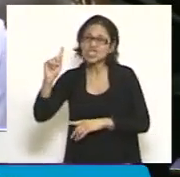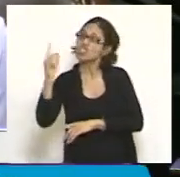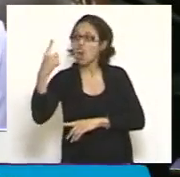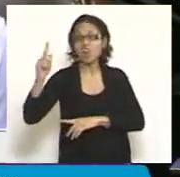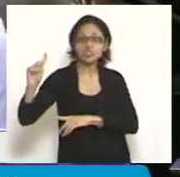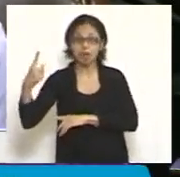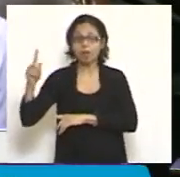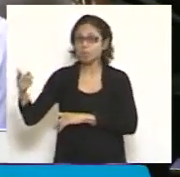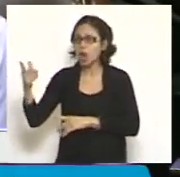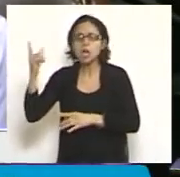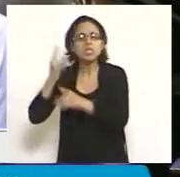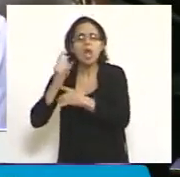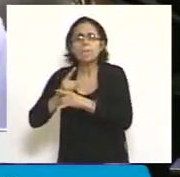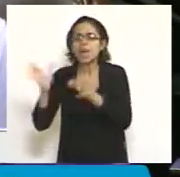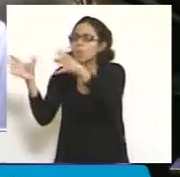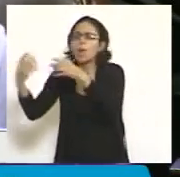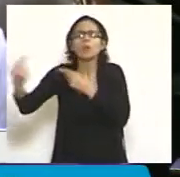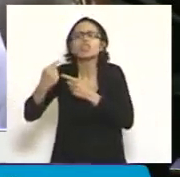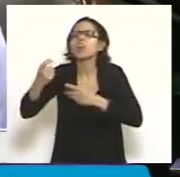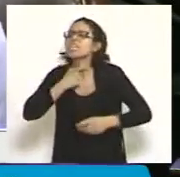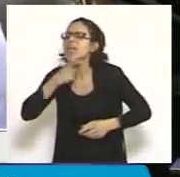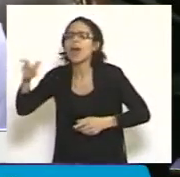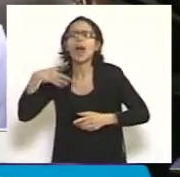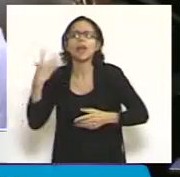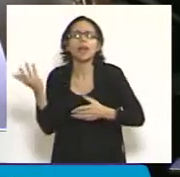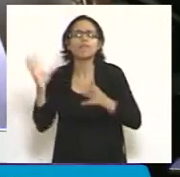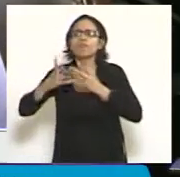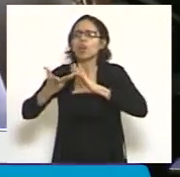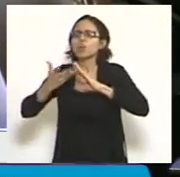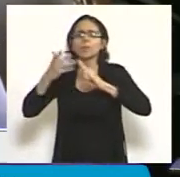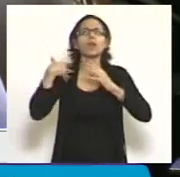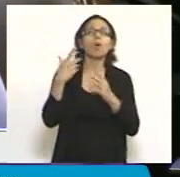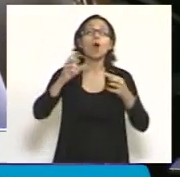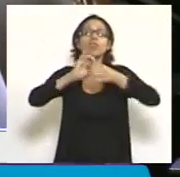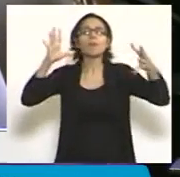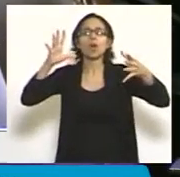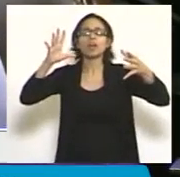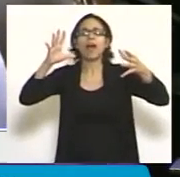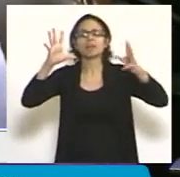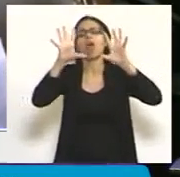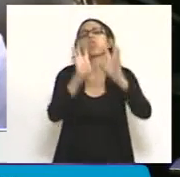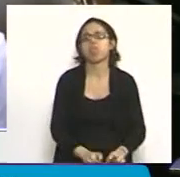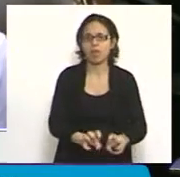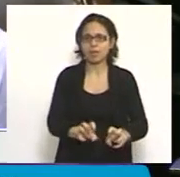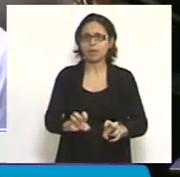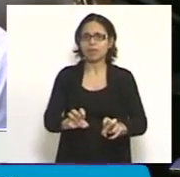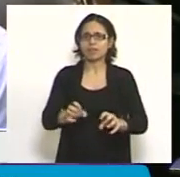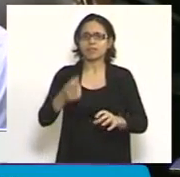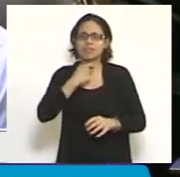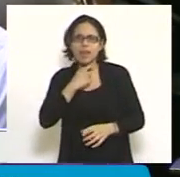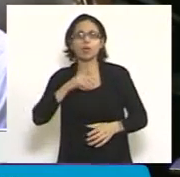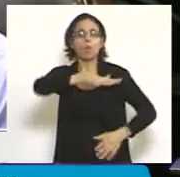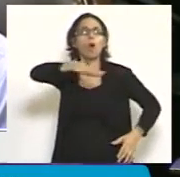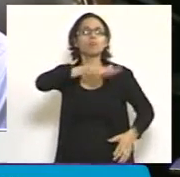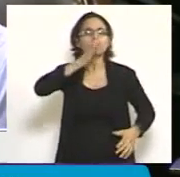que están haciendo siempre es hundir a la democracia y no respetar la